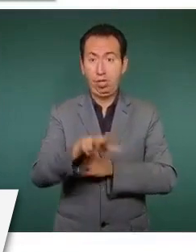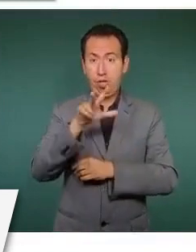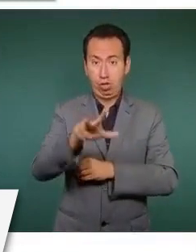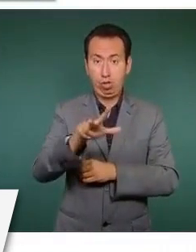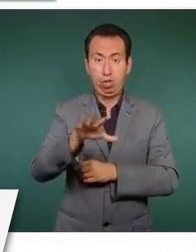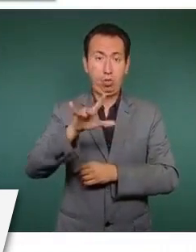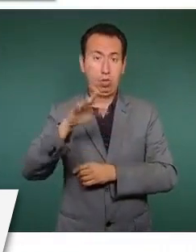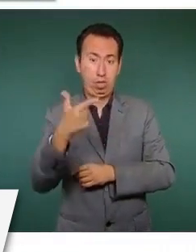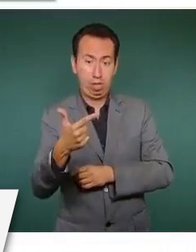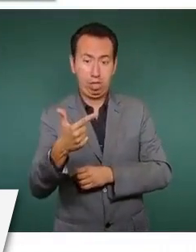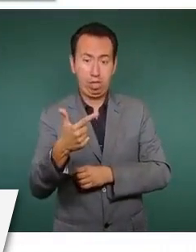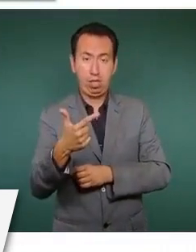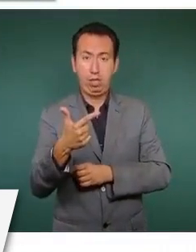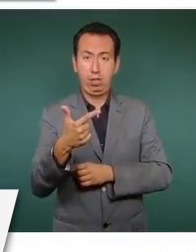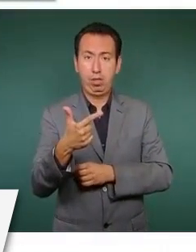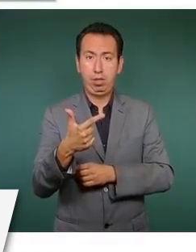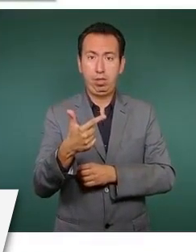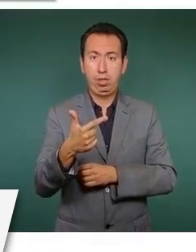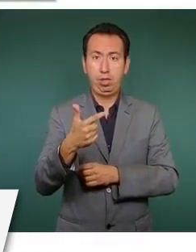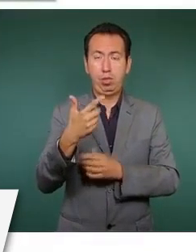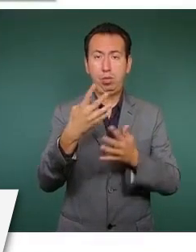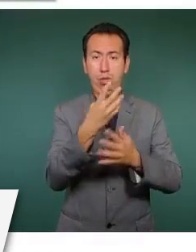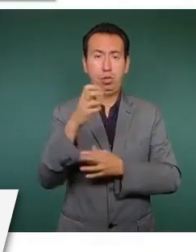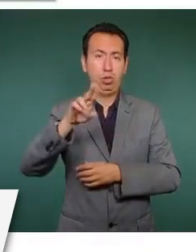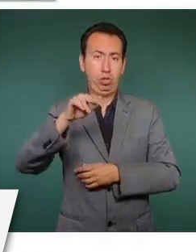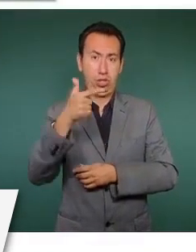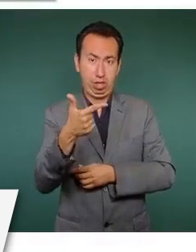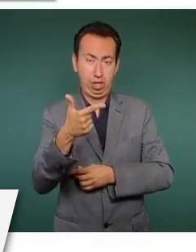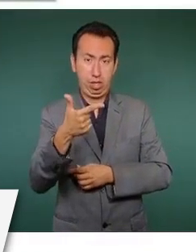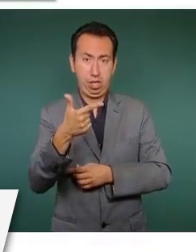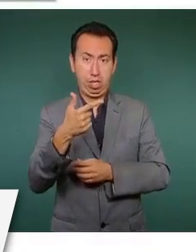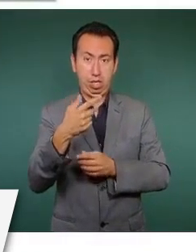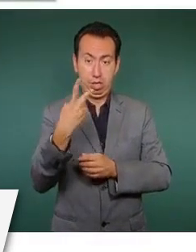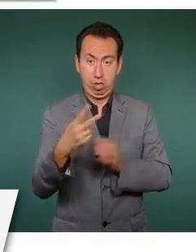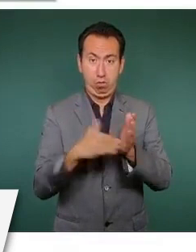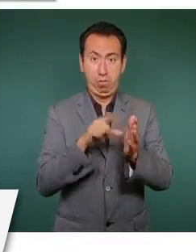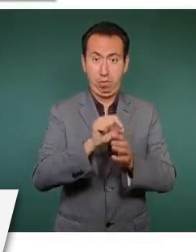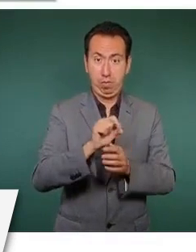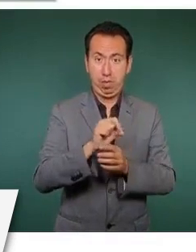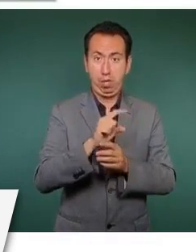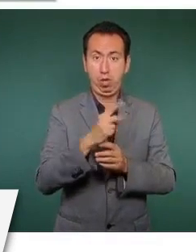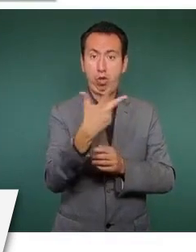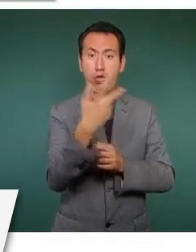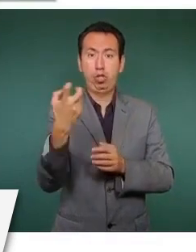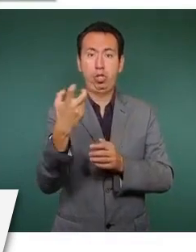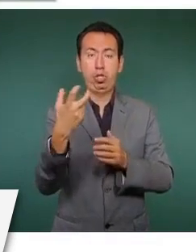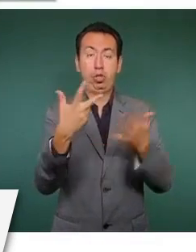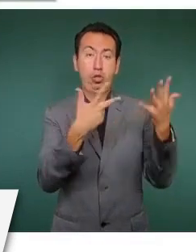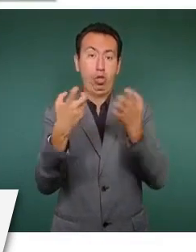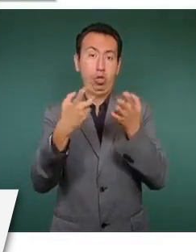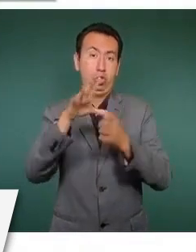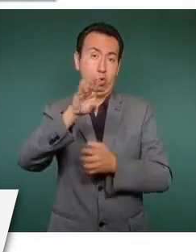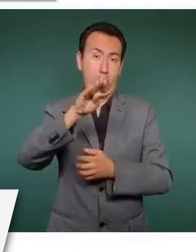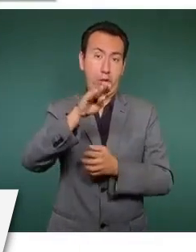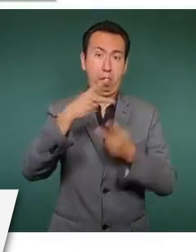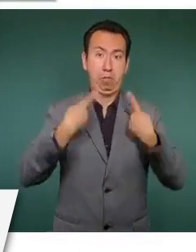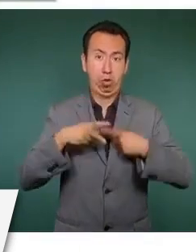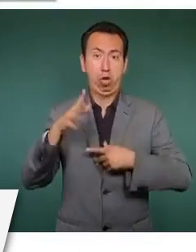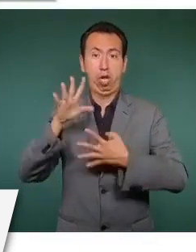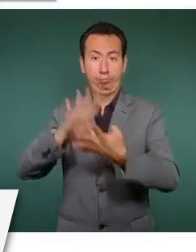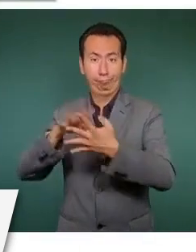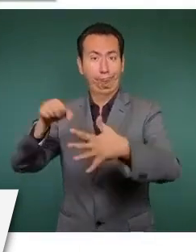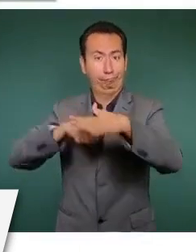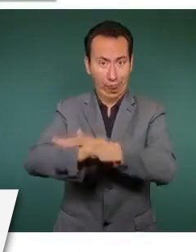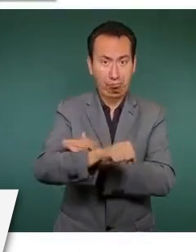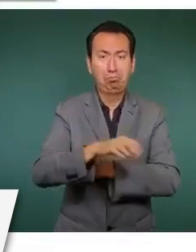el 19, 487 y en lo que va del año van 890 detenidos. Y así en todos